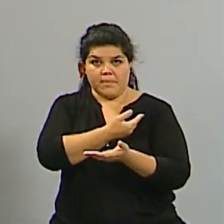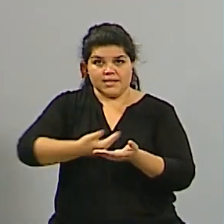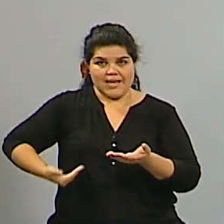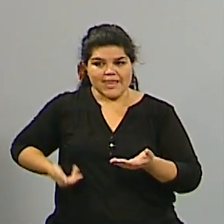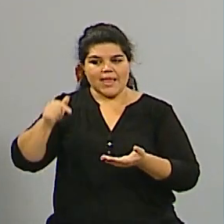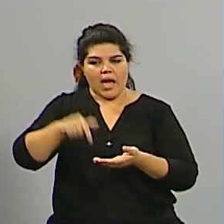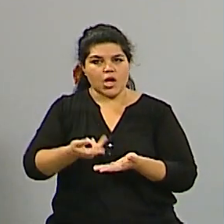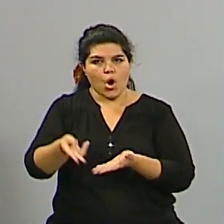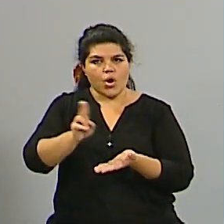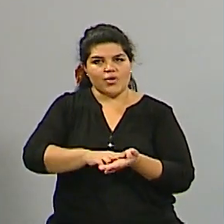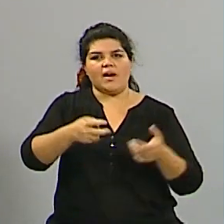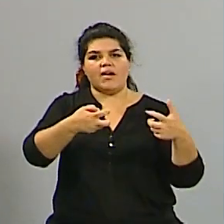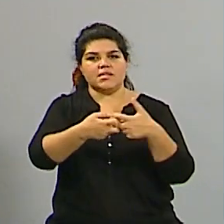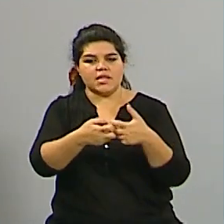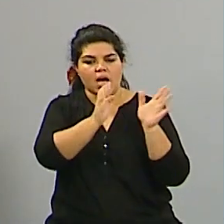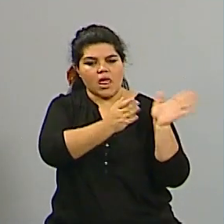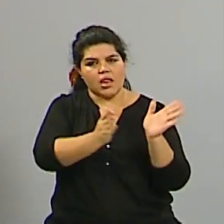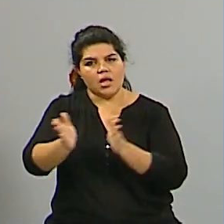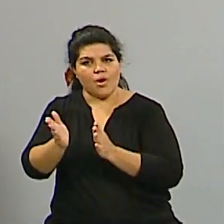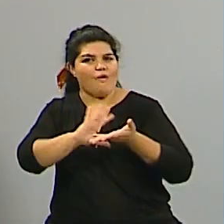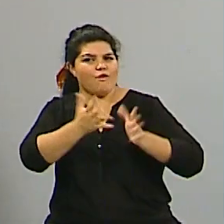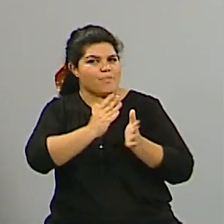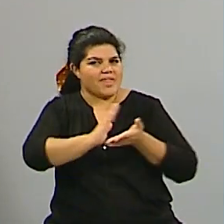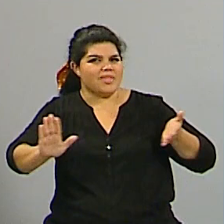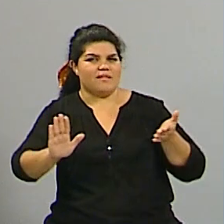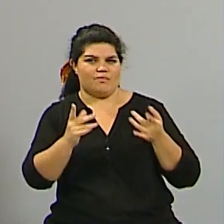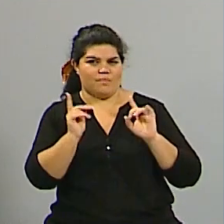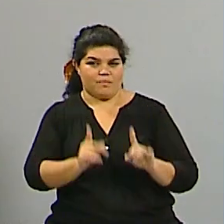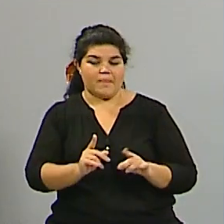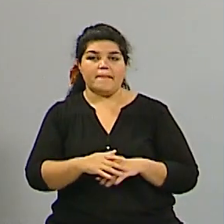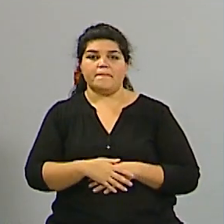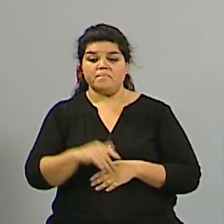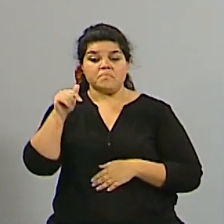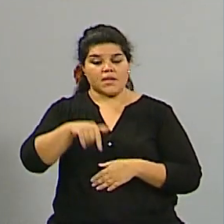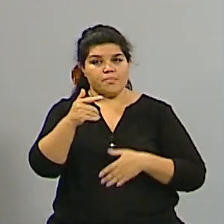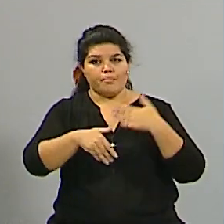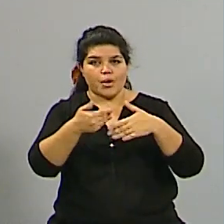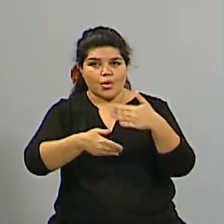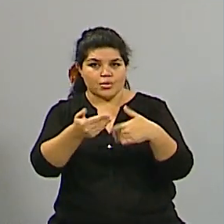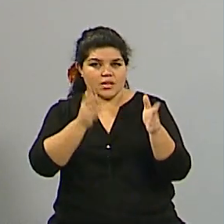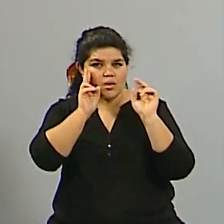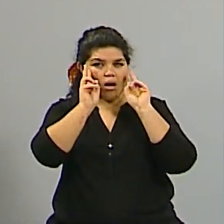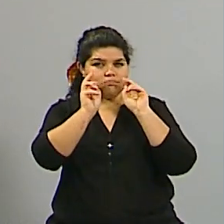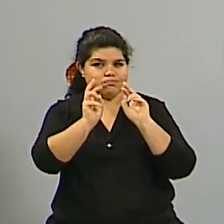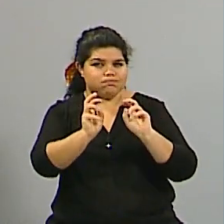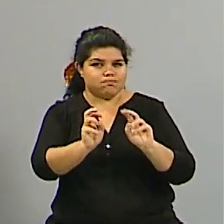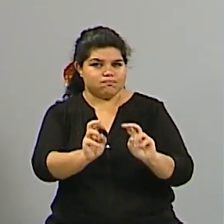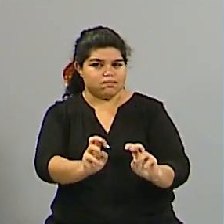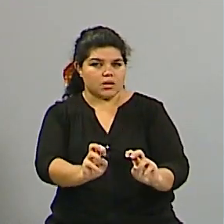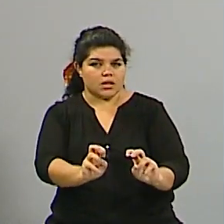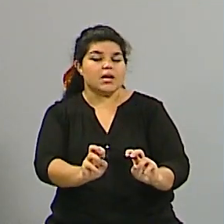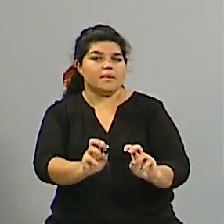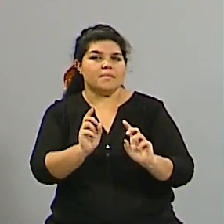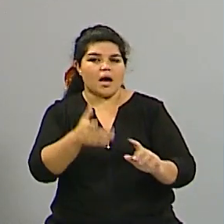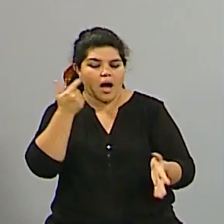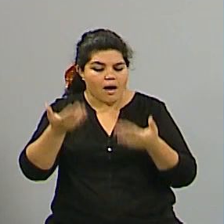de conquistas, ¿no? Ahí, cuando se analizó ese proceso, un sector de quienes